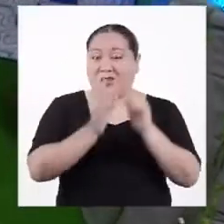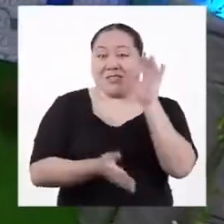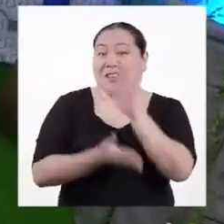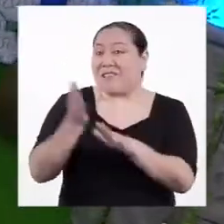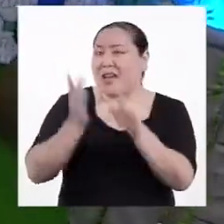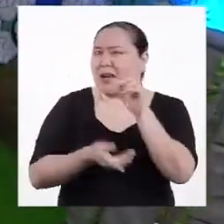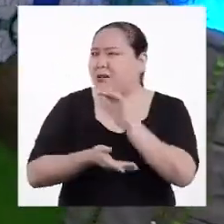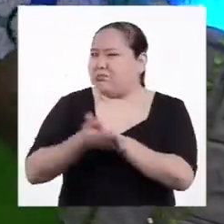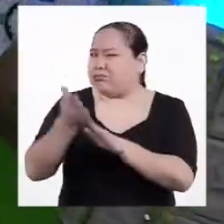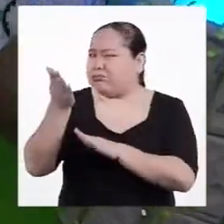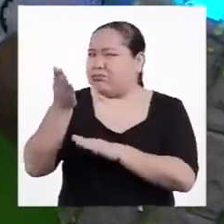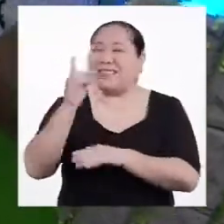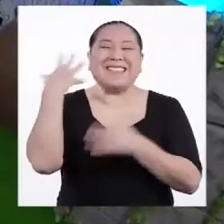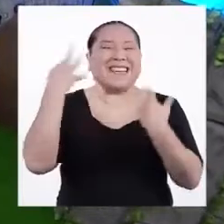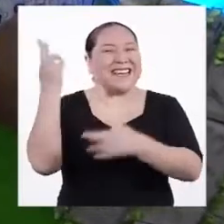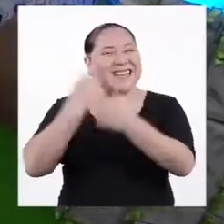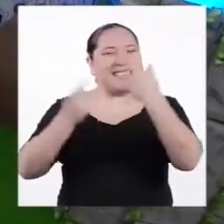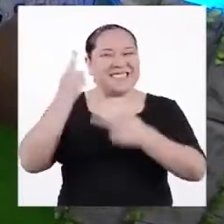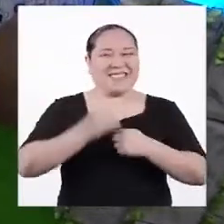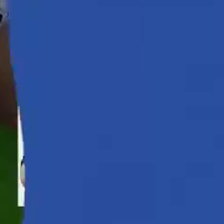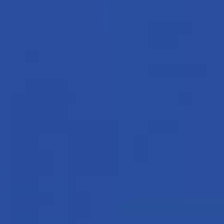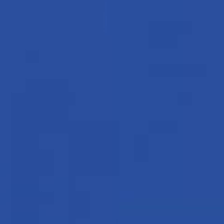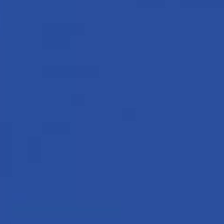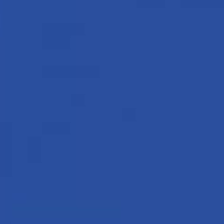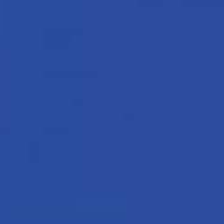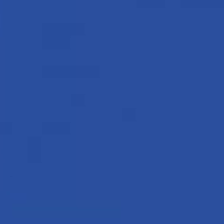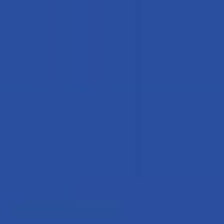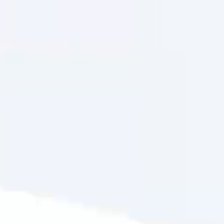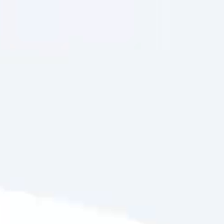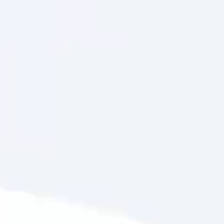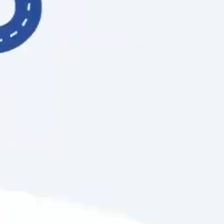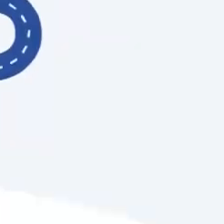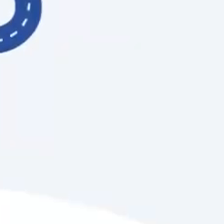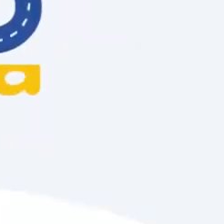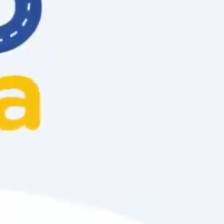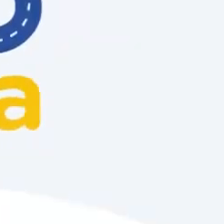vaya muy lejos porque ya regresamos.